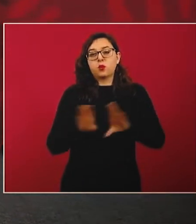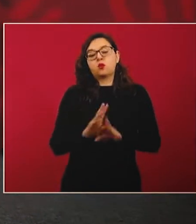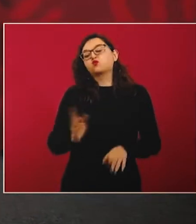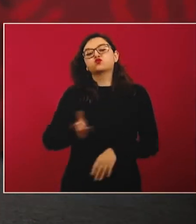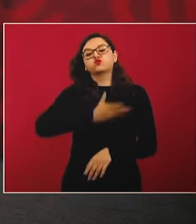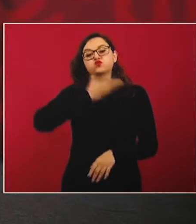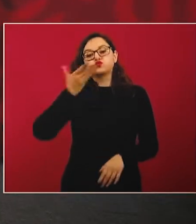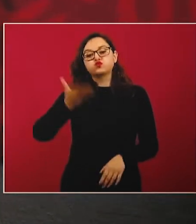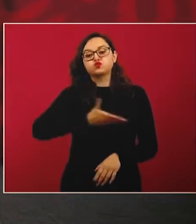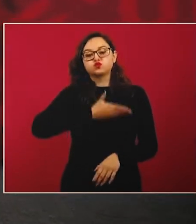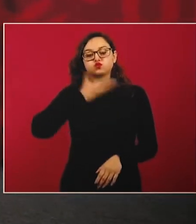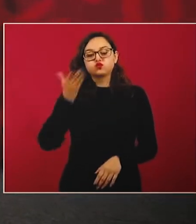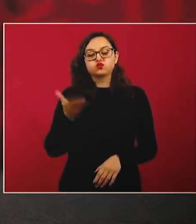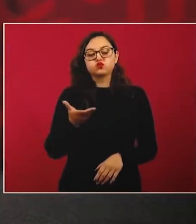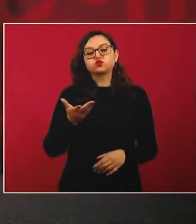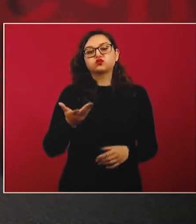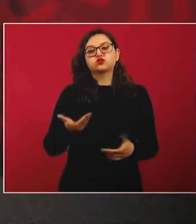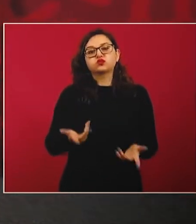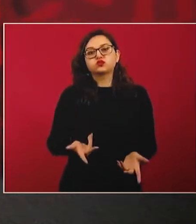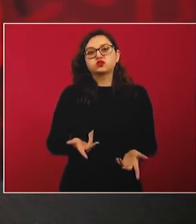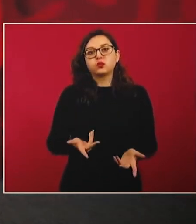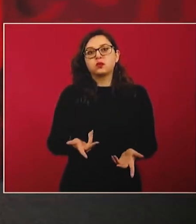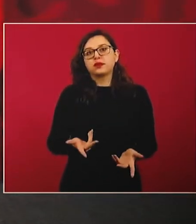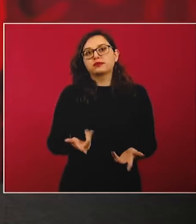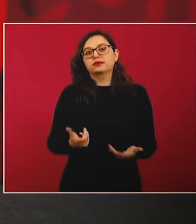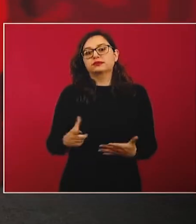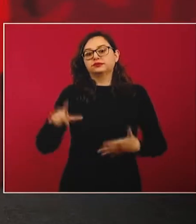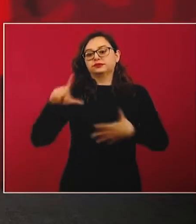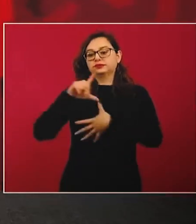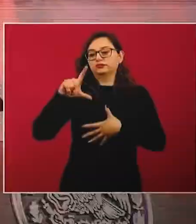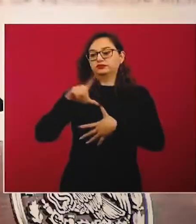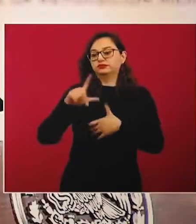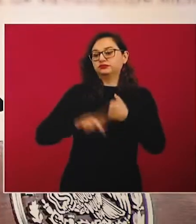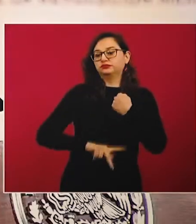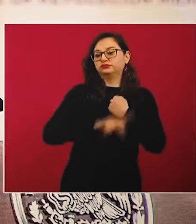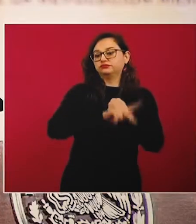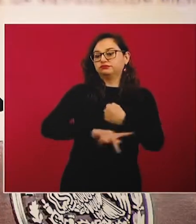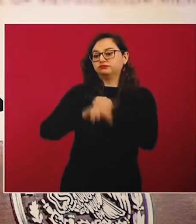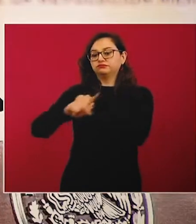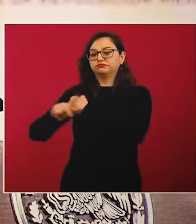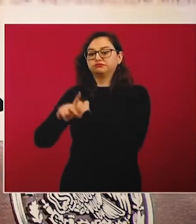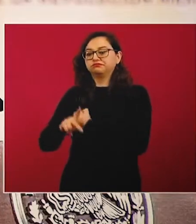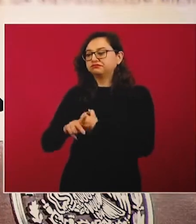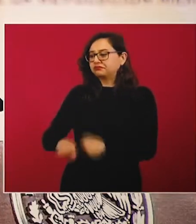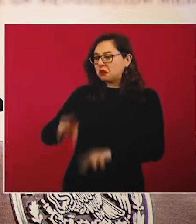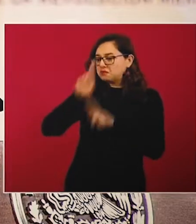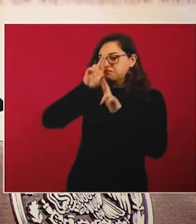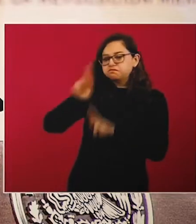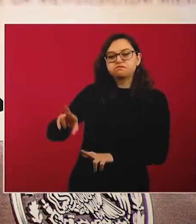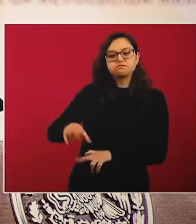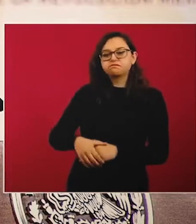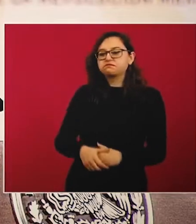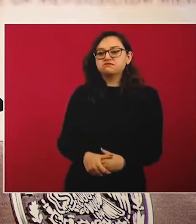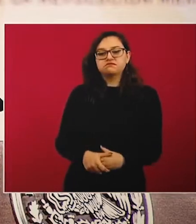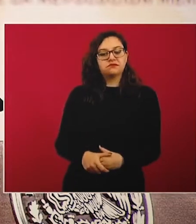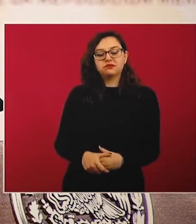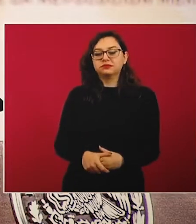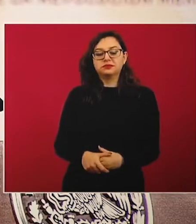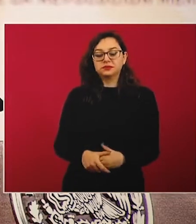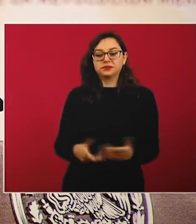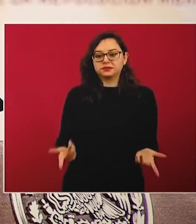falta de respeto hacia los países de américa y también de mucha desconfianza